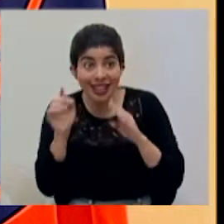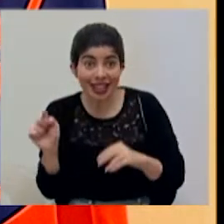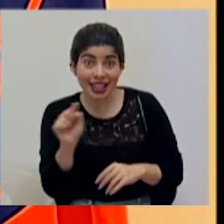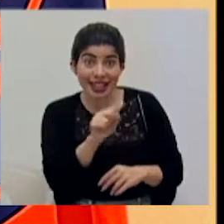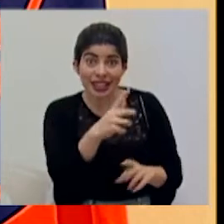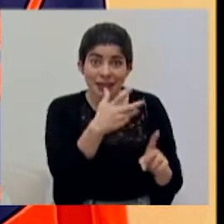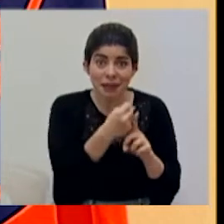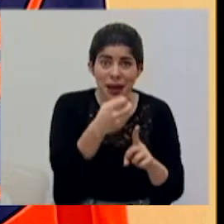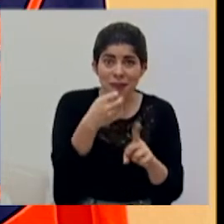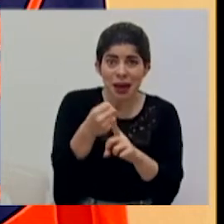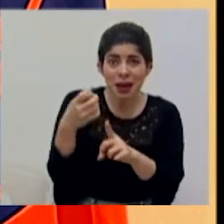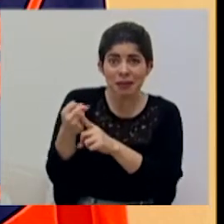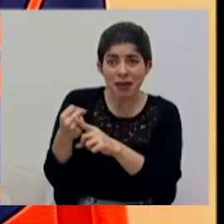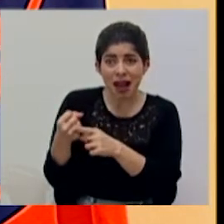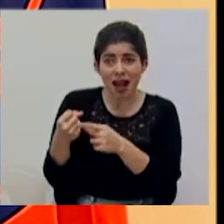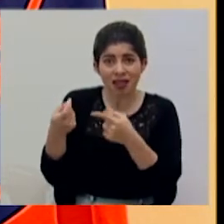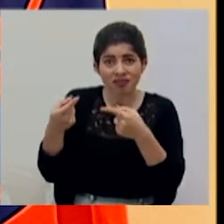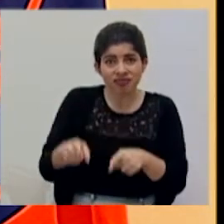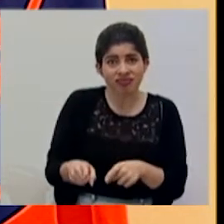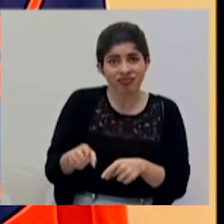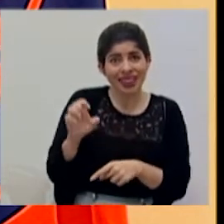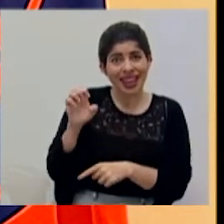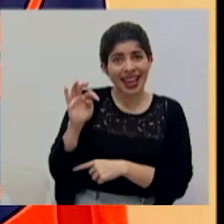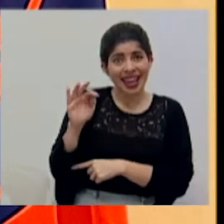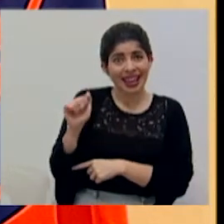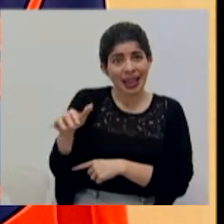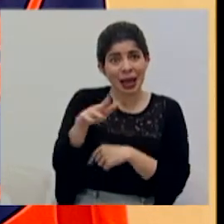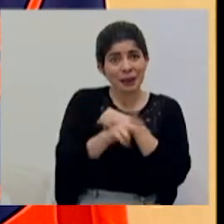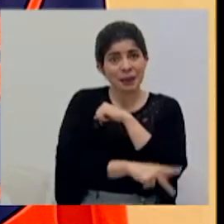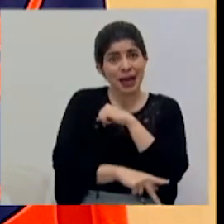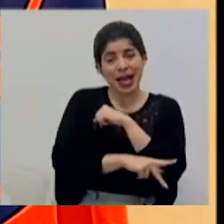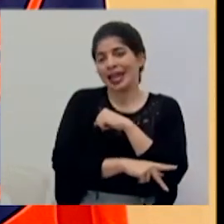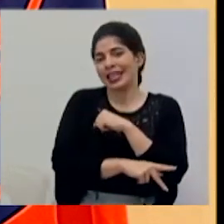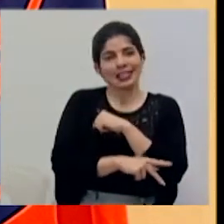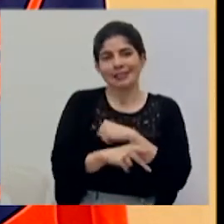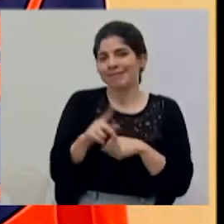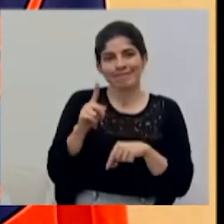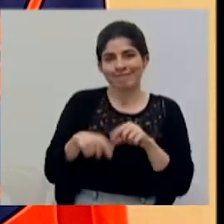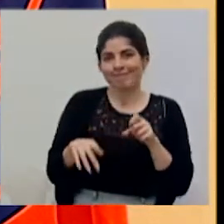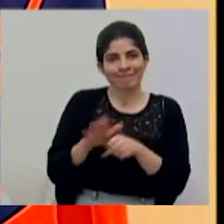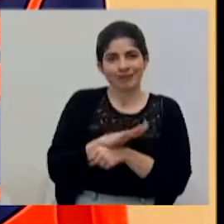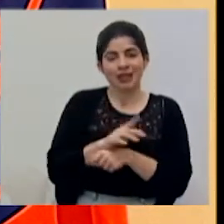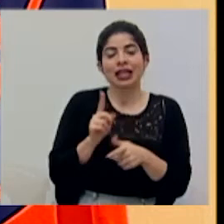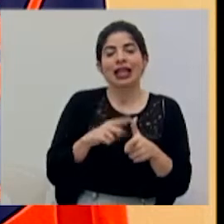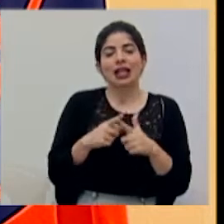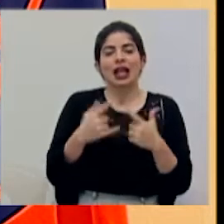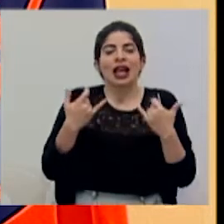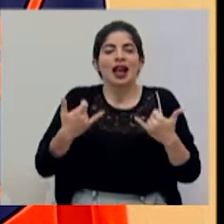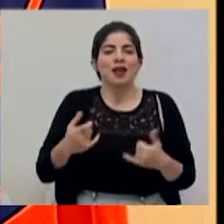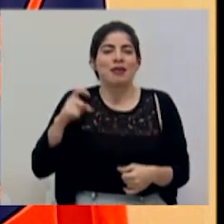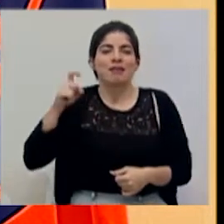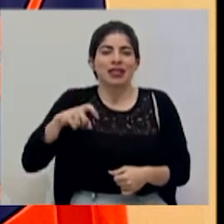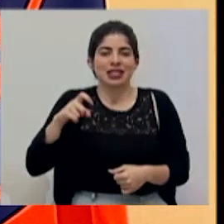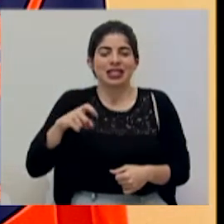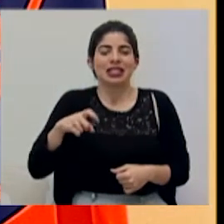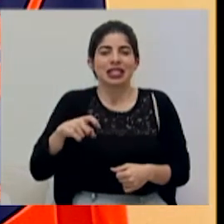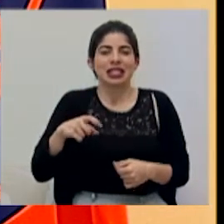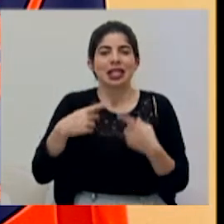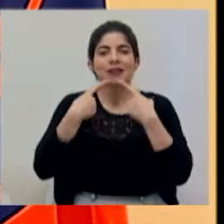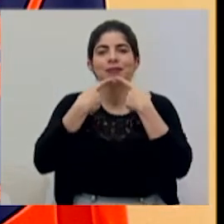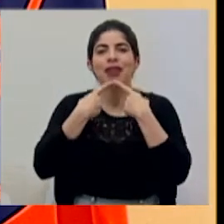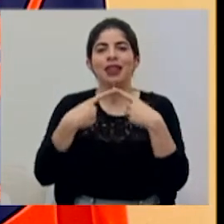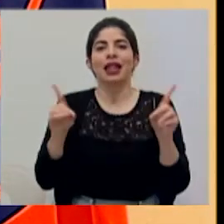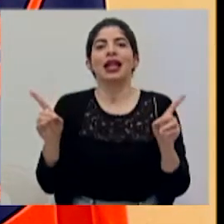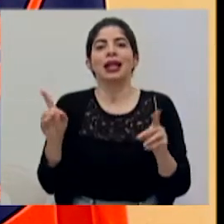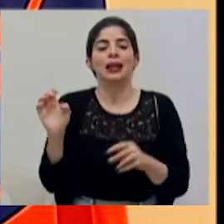los impactos que ha generado ETA en el país. Por lo tanto, se hace necesario promulgar un